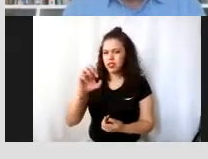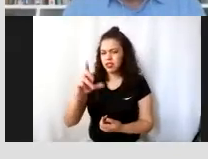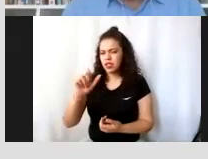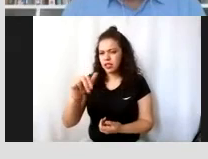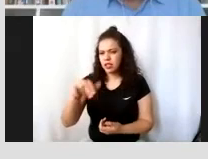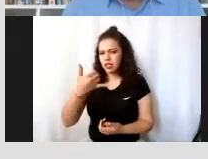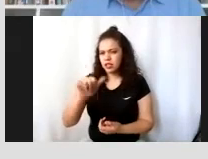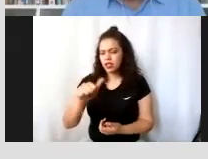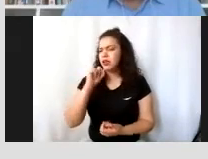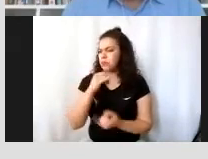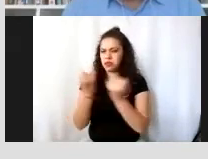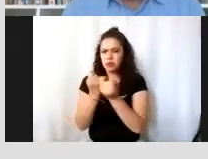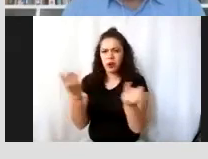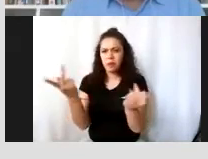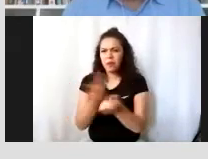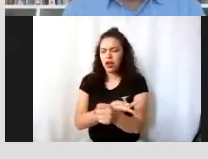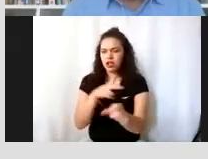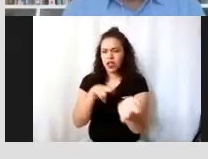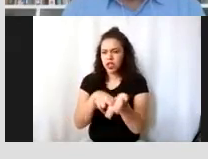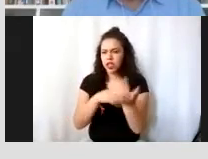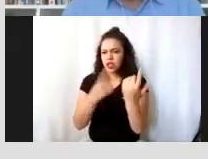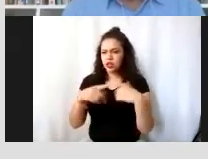dice que está en negro.